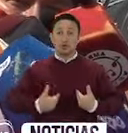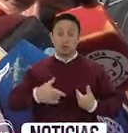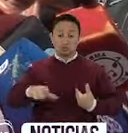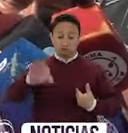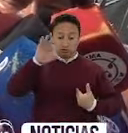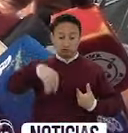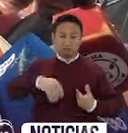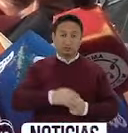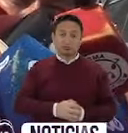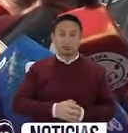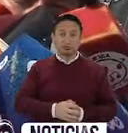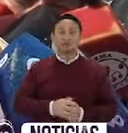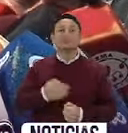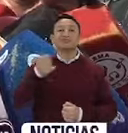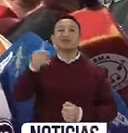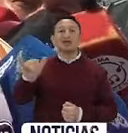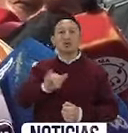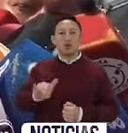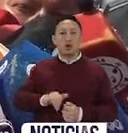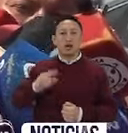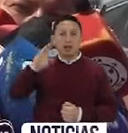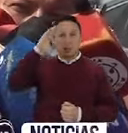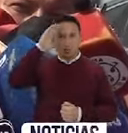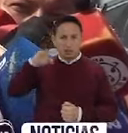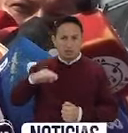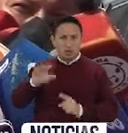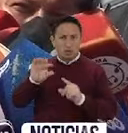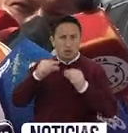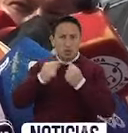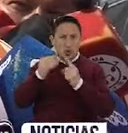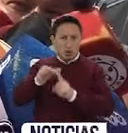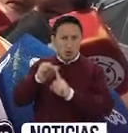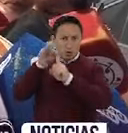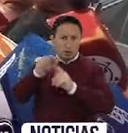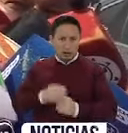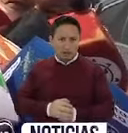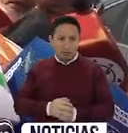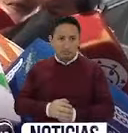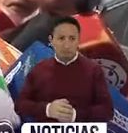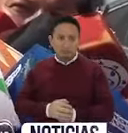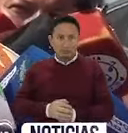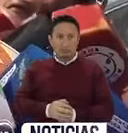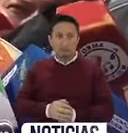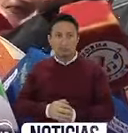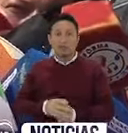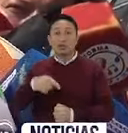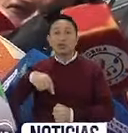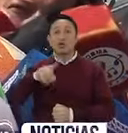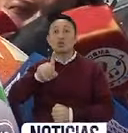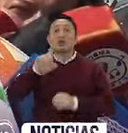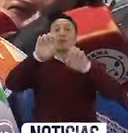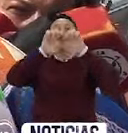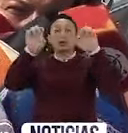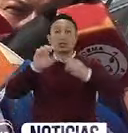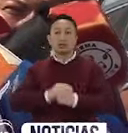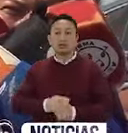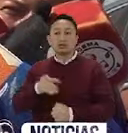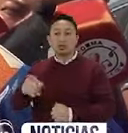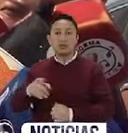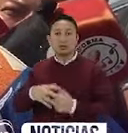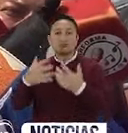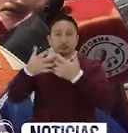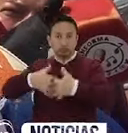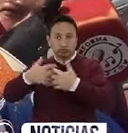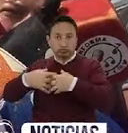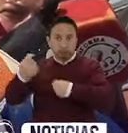son uniformes pixelados que utilizan las unidades tácticas. Existen tan solo una empresa la cual